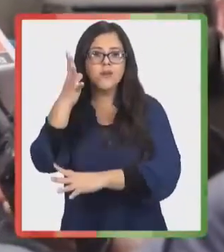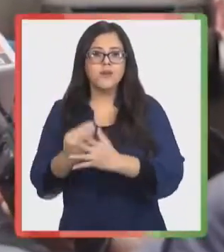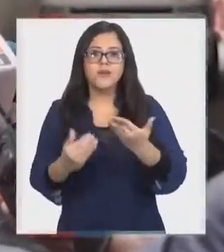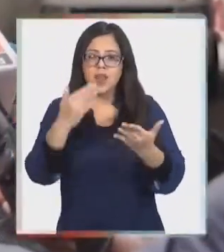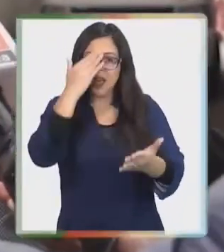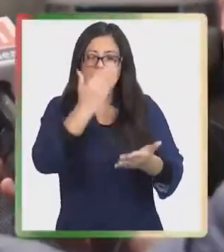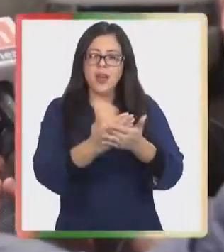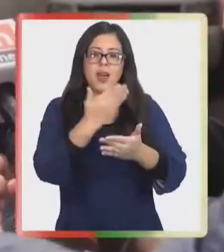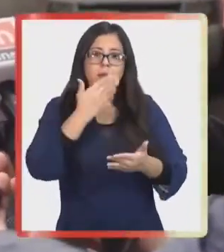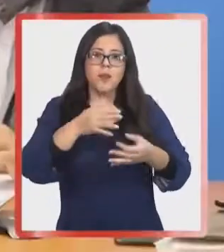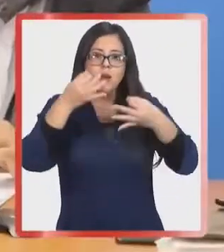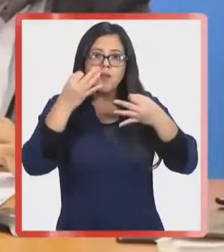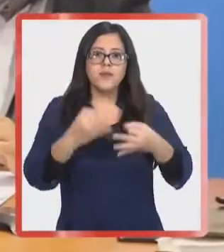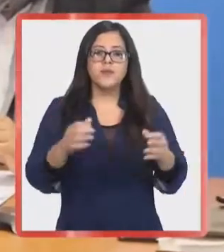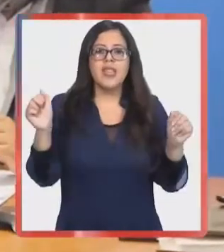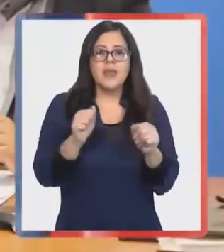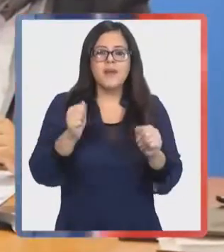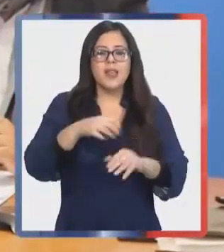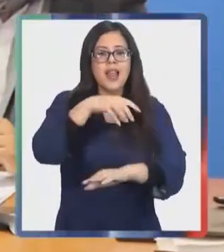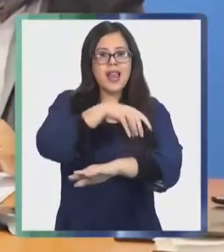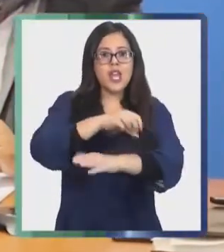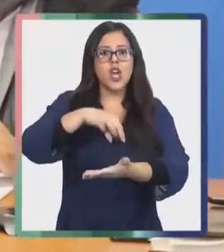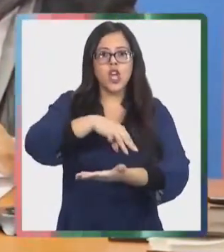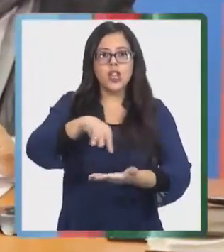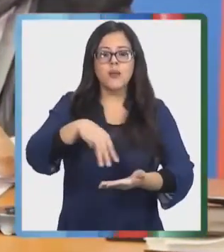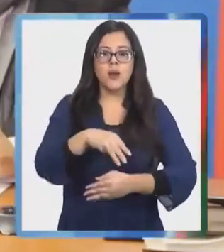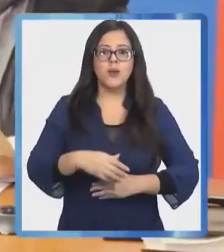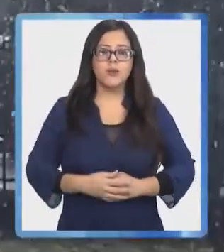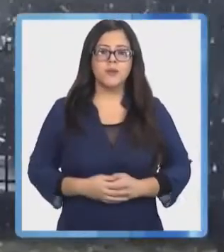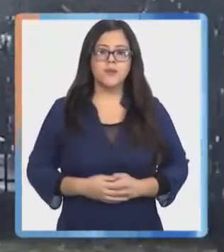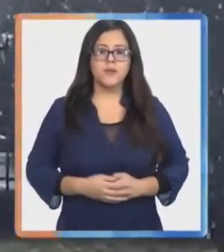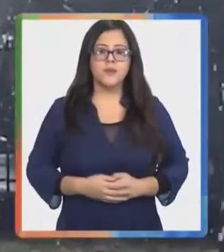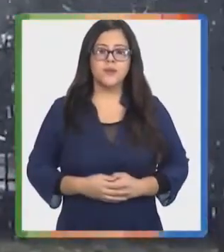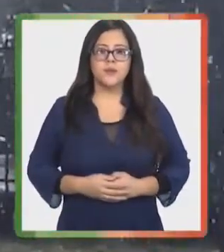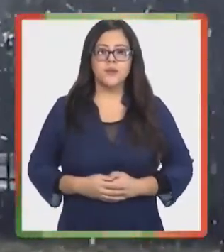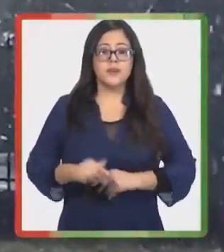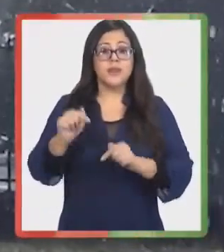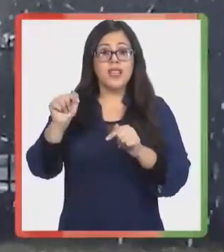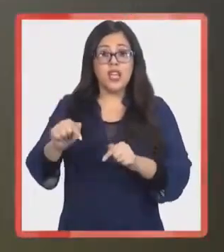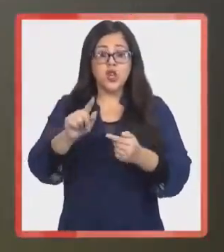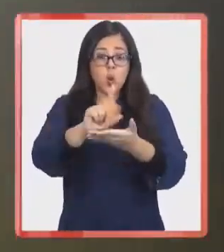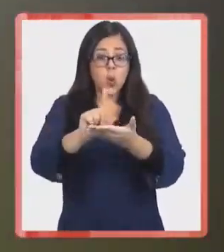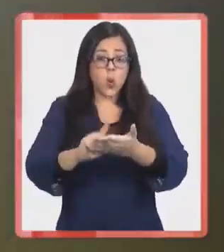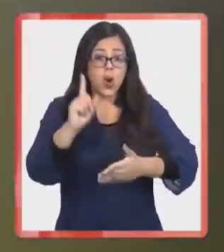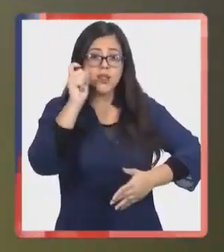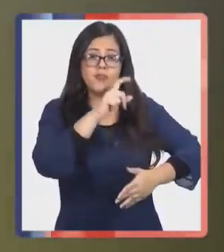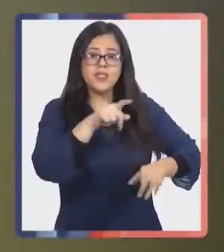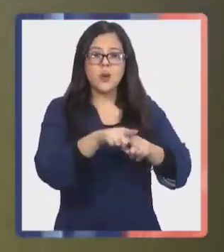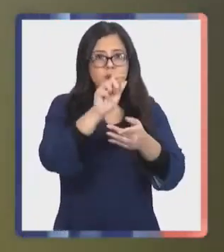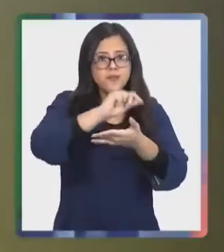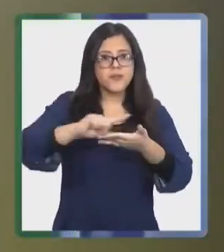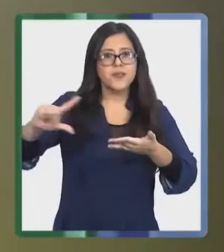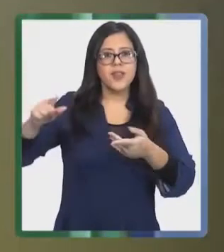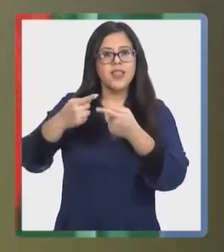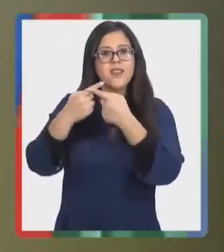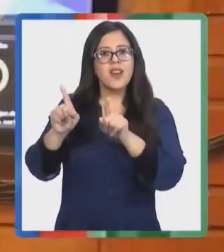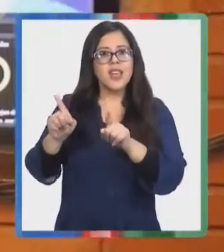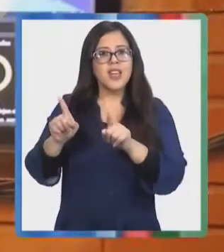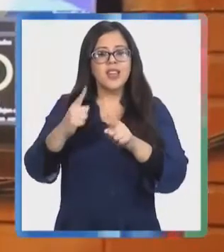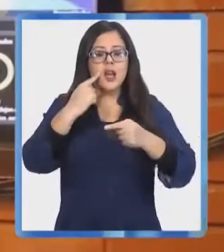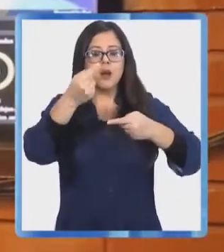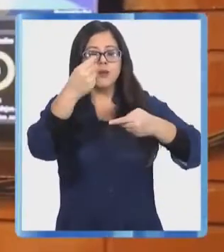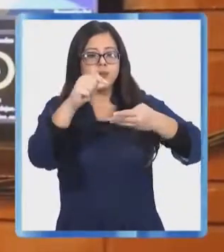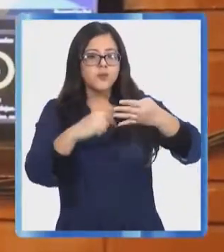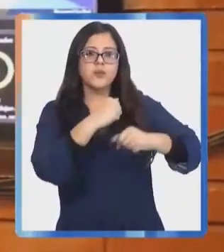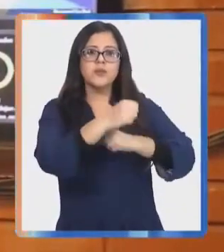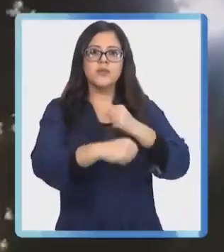terminadas para poder enfrentar de mejor forma un invierno en la región del Maule. Estos puntos críticos aumentaron